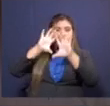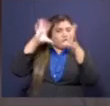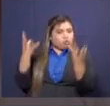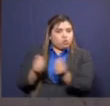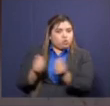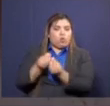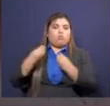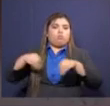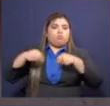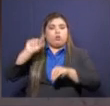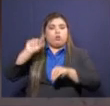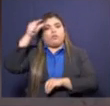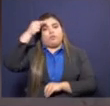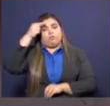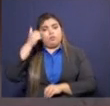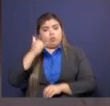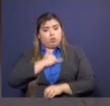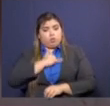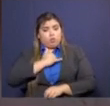Como gobernante,